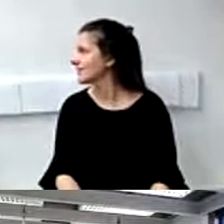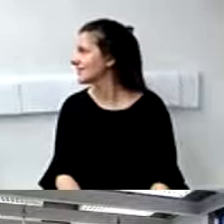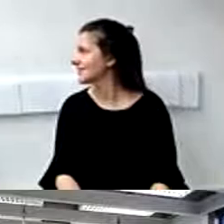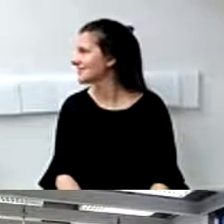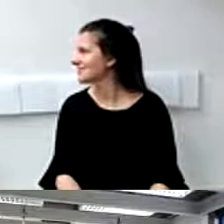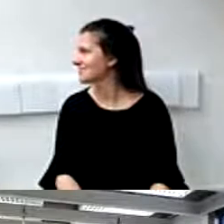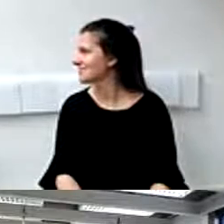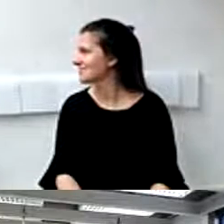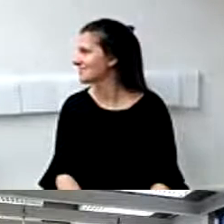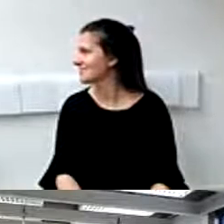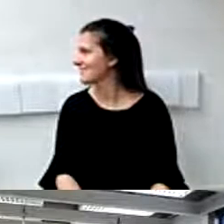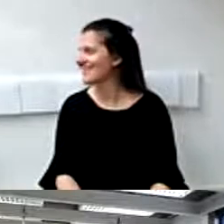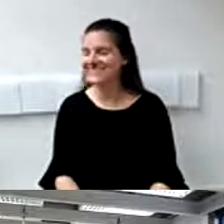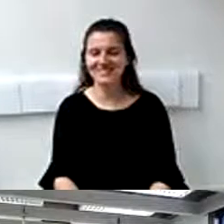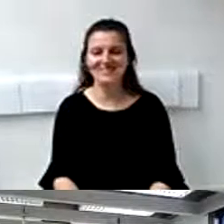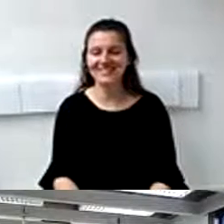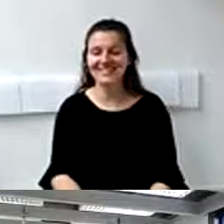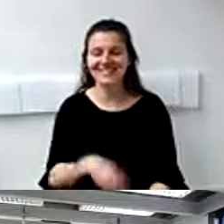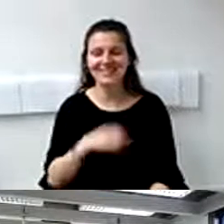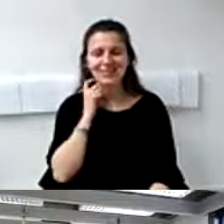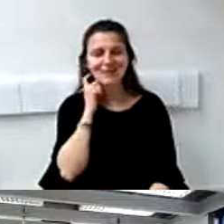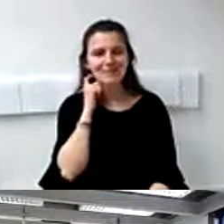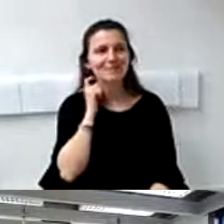¿Por qué no? Un momento que me estoy...